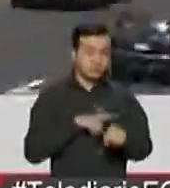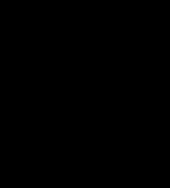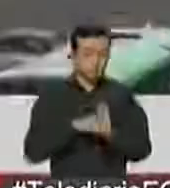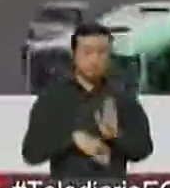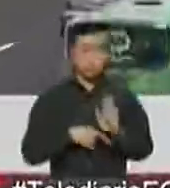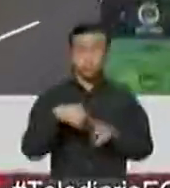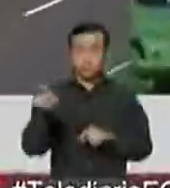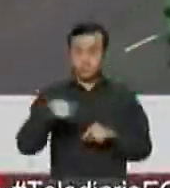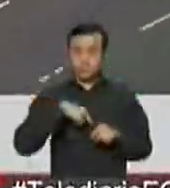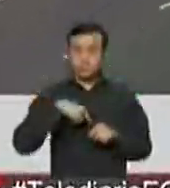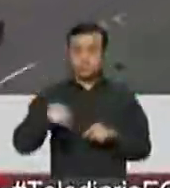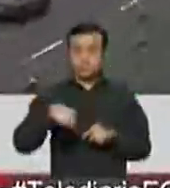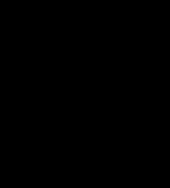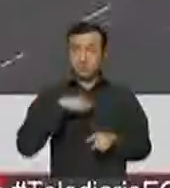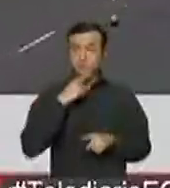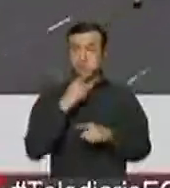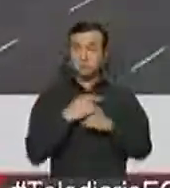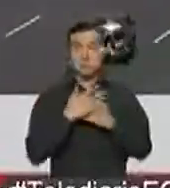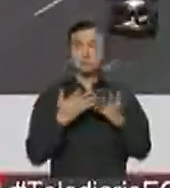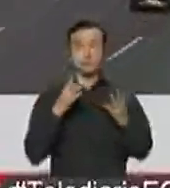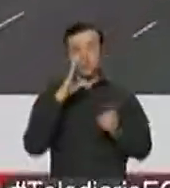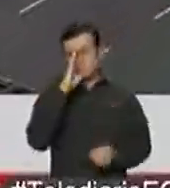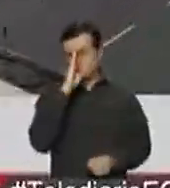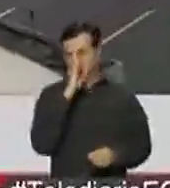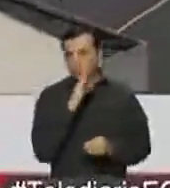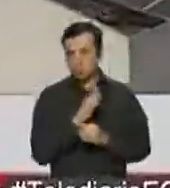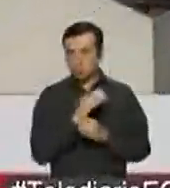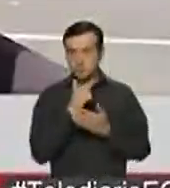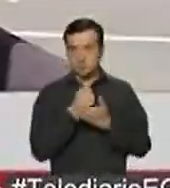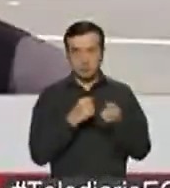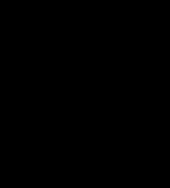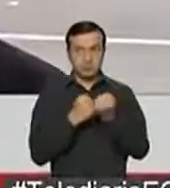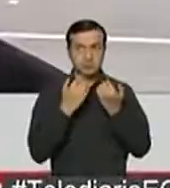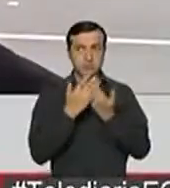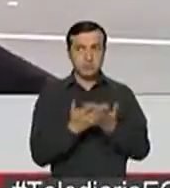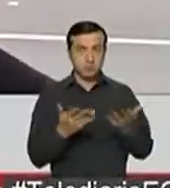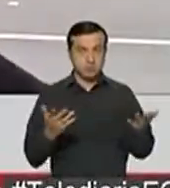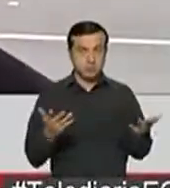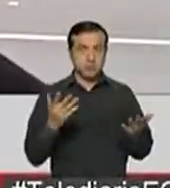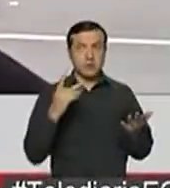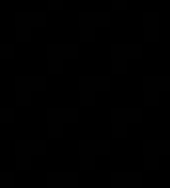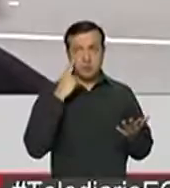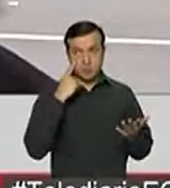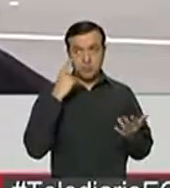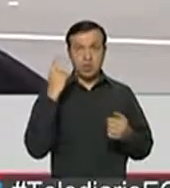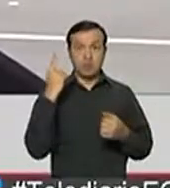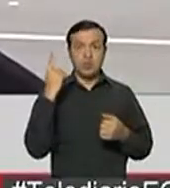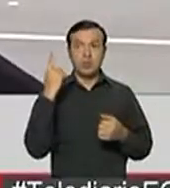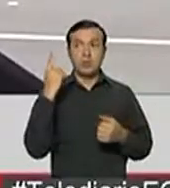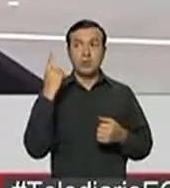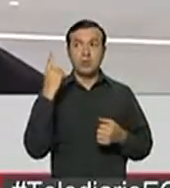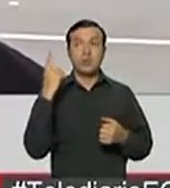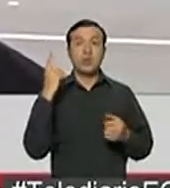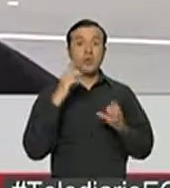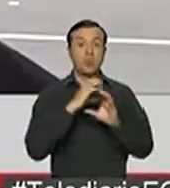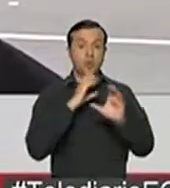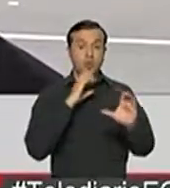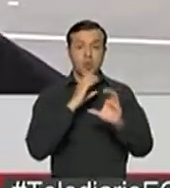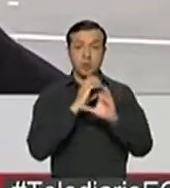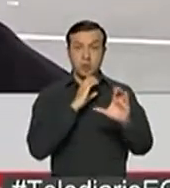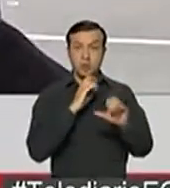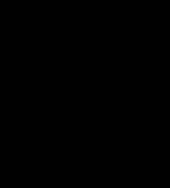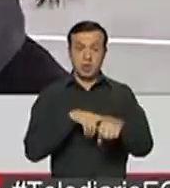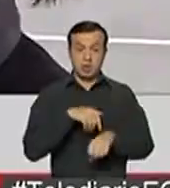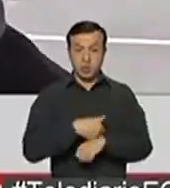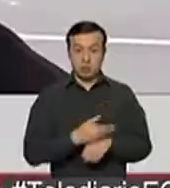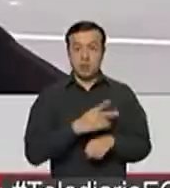y la disminución de la contaminación son los objetivos que se persiguen. No sé que en una hora pico un transporte de pasajeros puede demorar